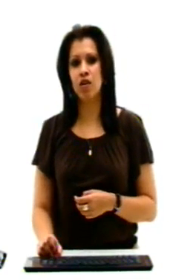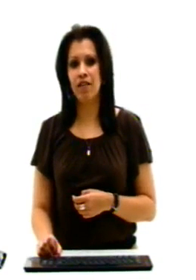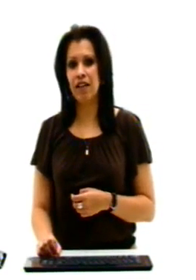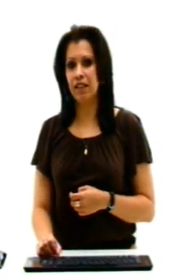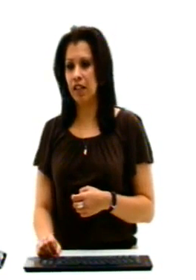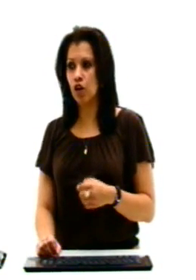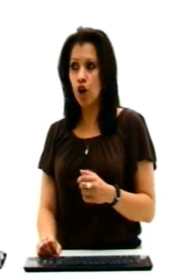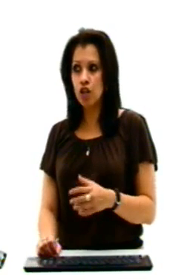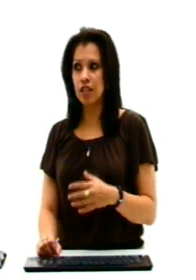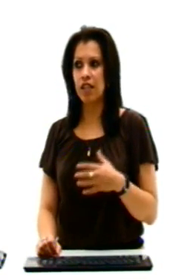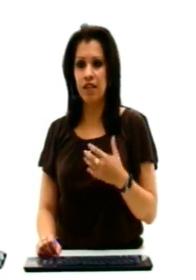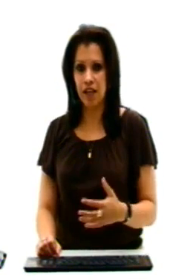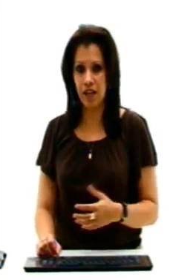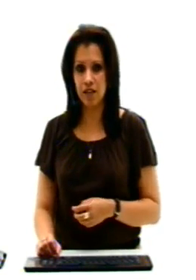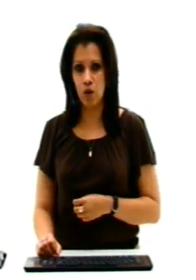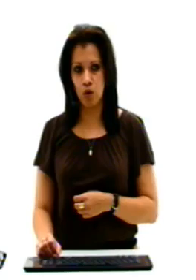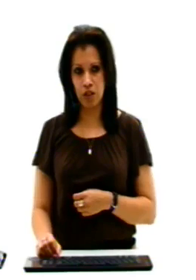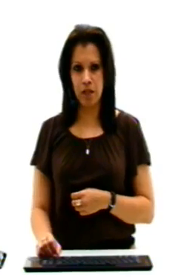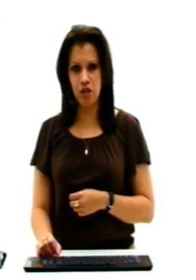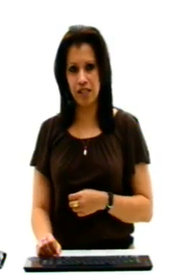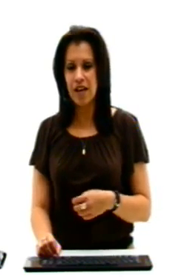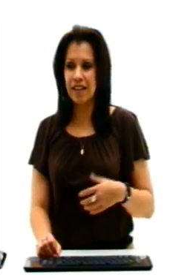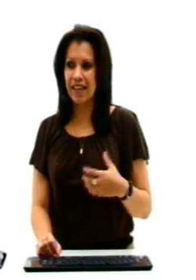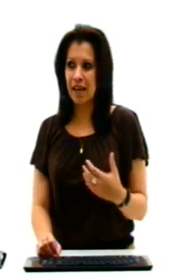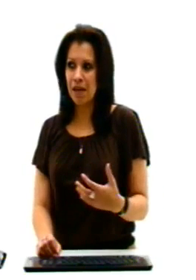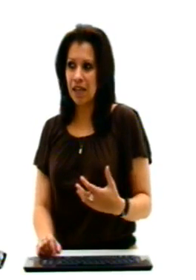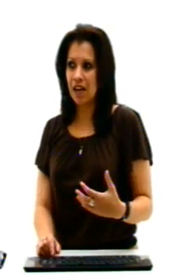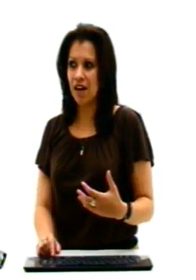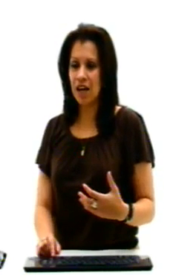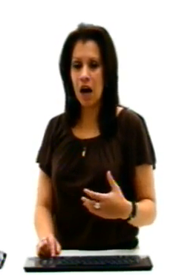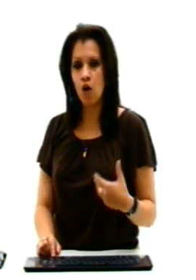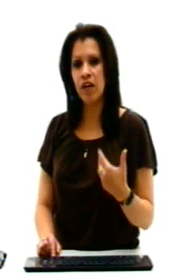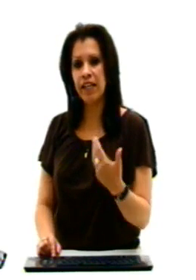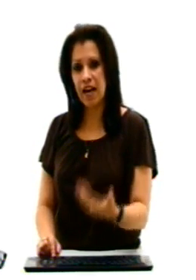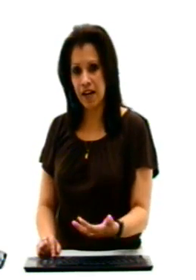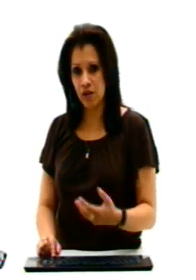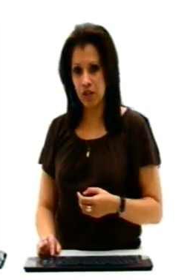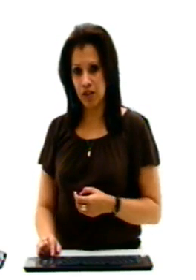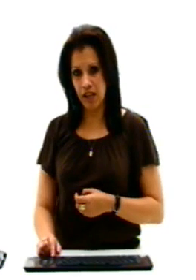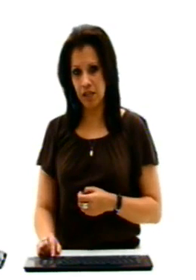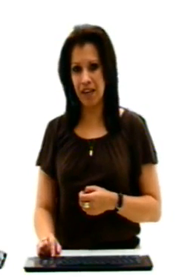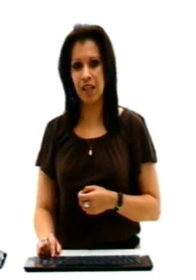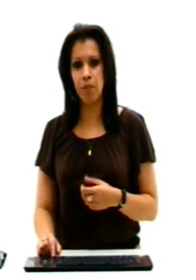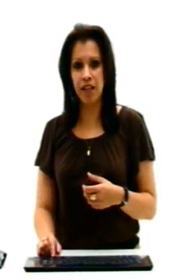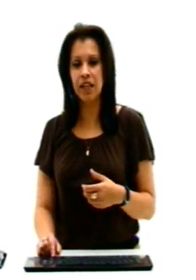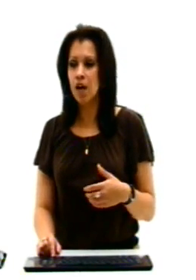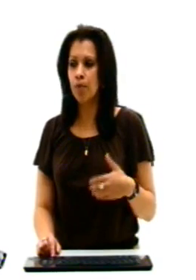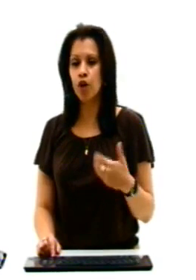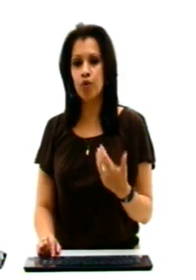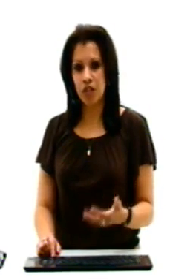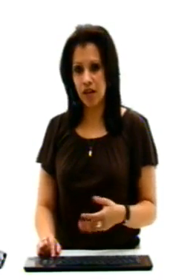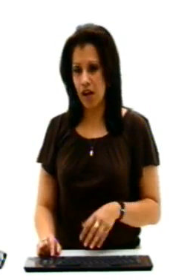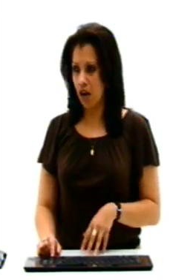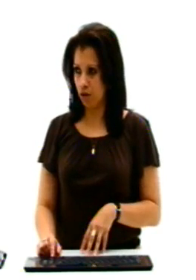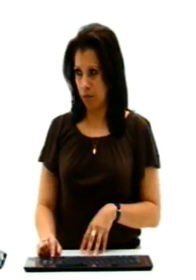la relación que van a tener los indígenas con los españoles De qué manera van a obligar a los Indígenas para que puedan